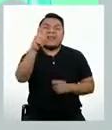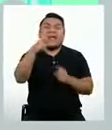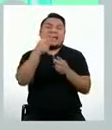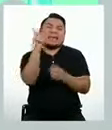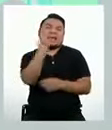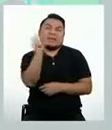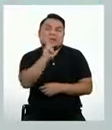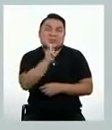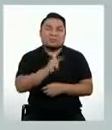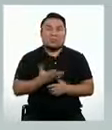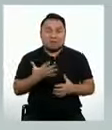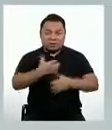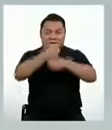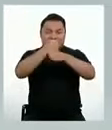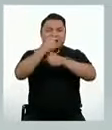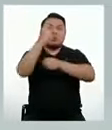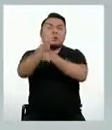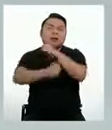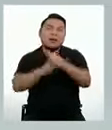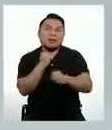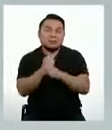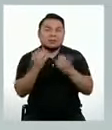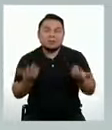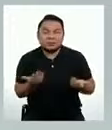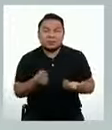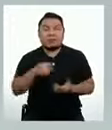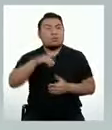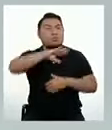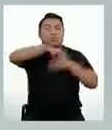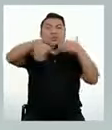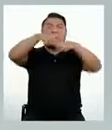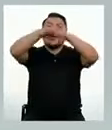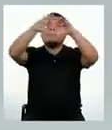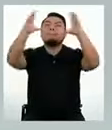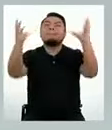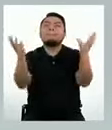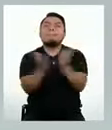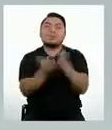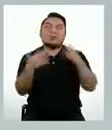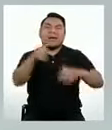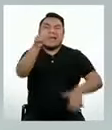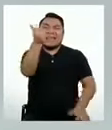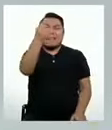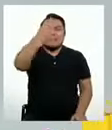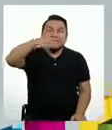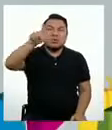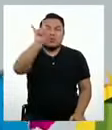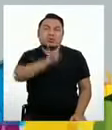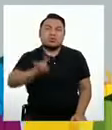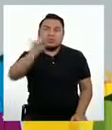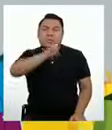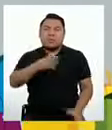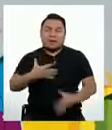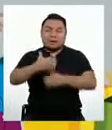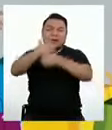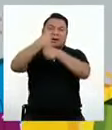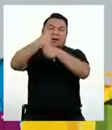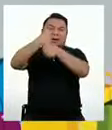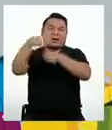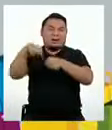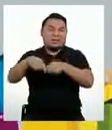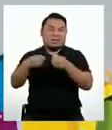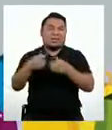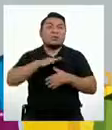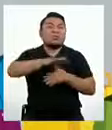al año? Cada minuto en el mundo usamos 10 millones de bolsas de plástico. Y en todo